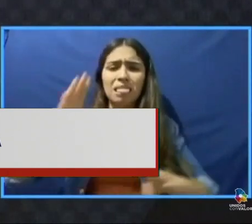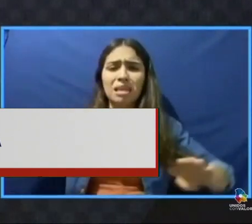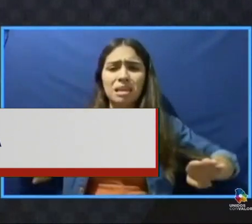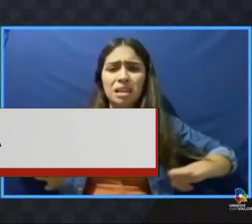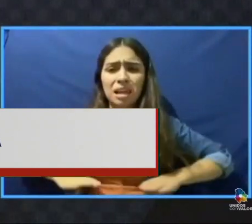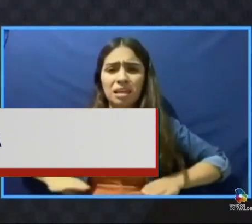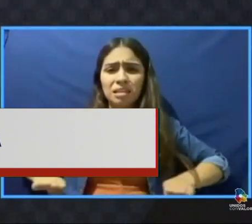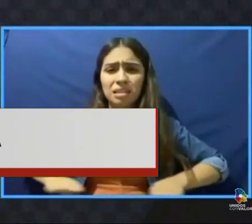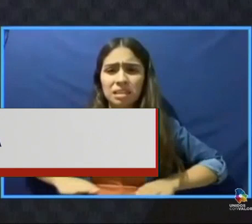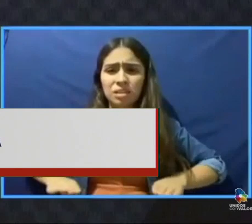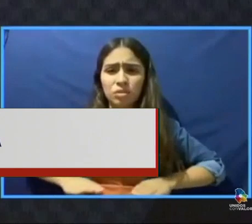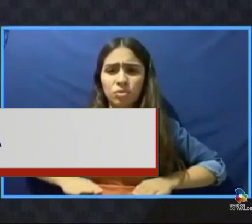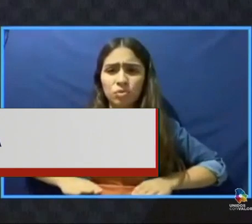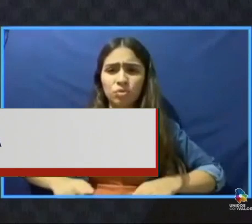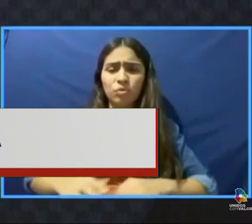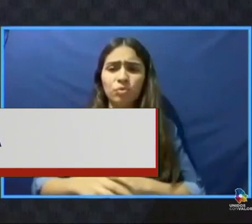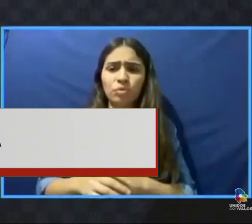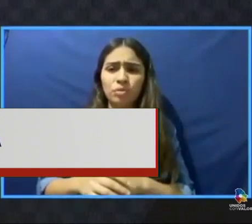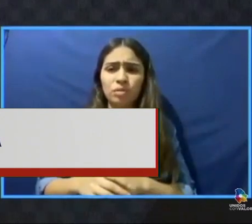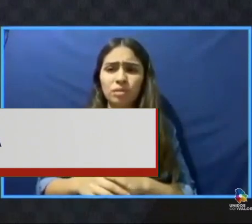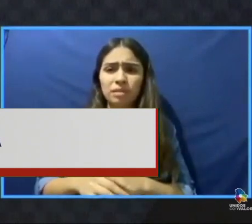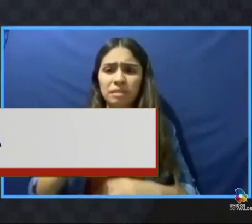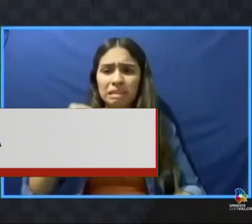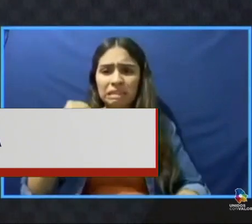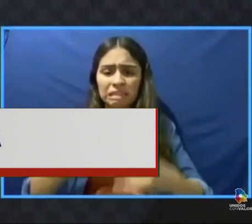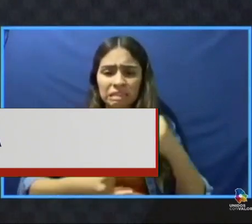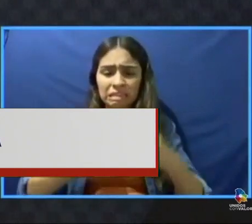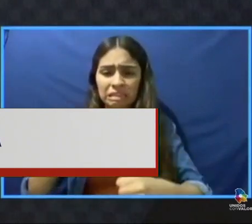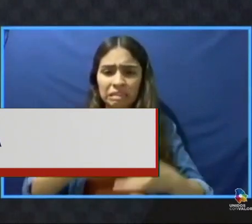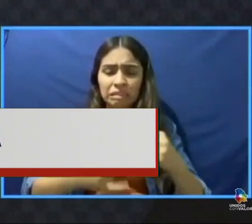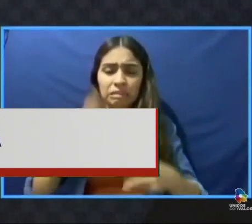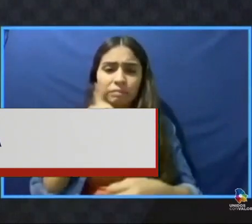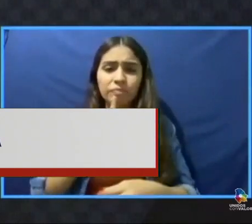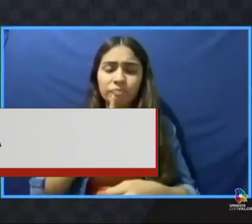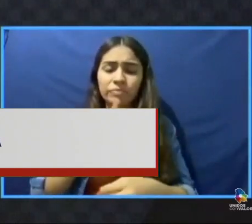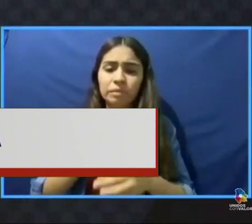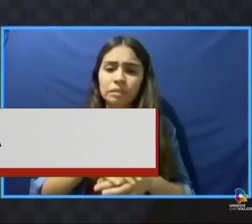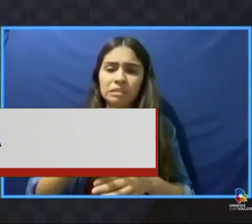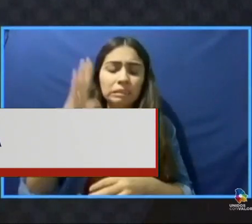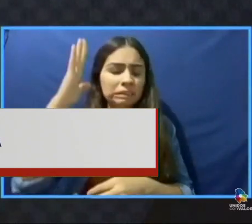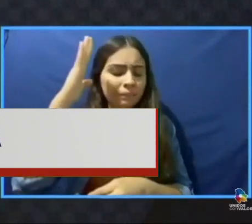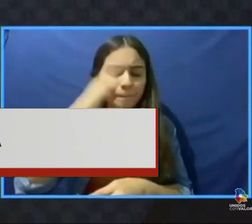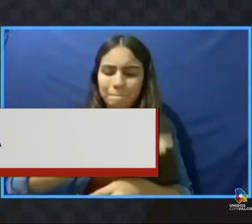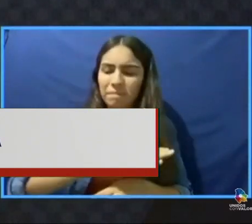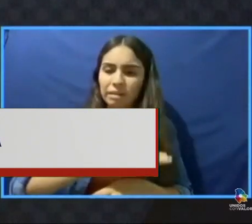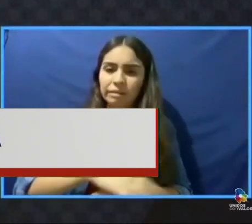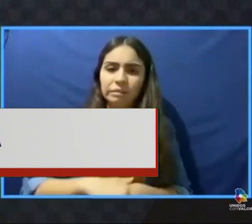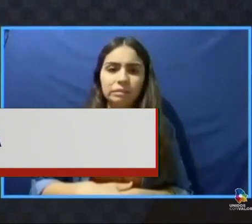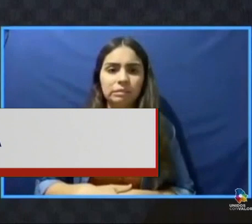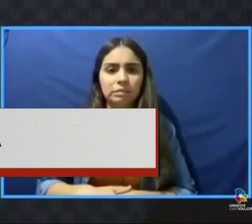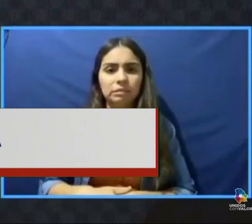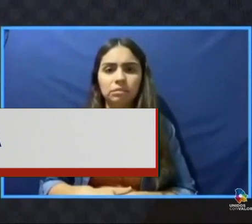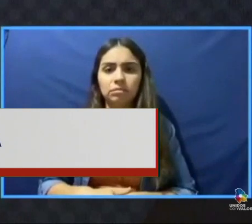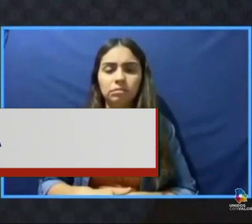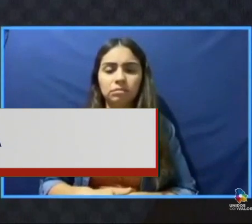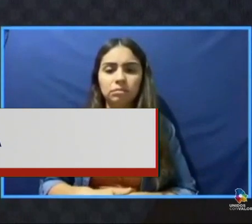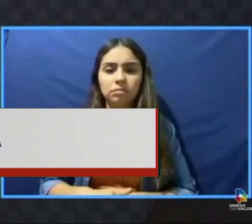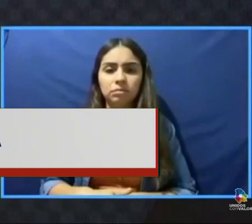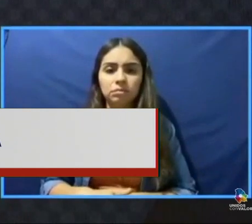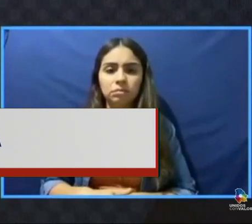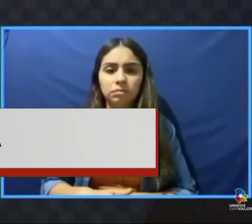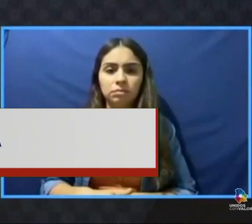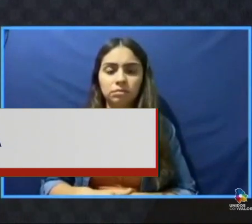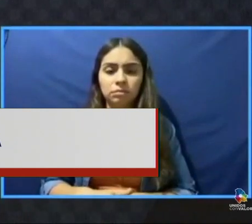personal de la jueza durante la audiencia y de un manejo muy irregular que ha habido en torno